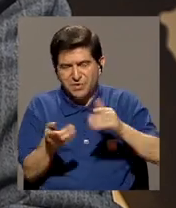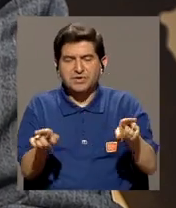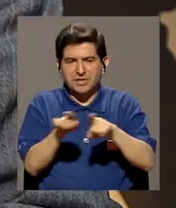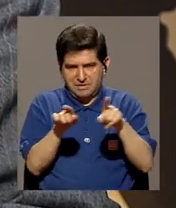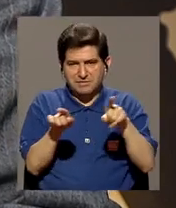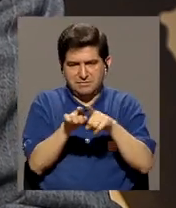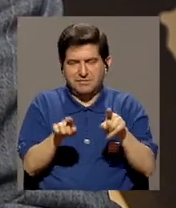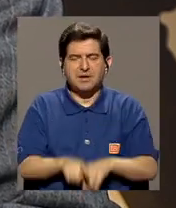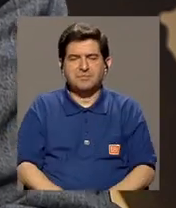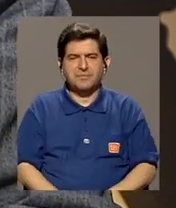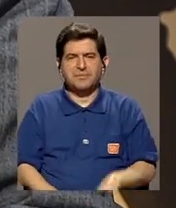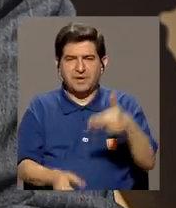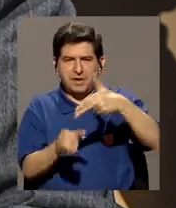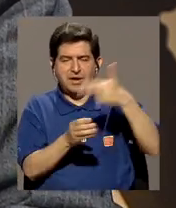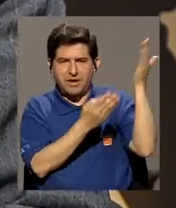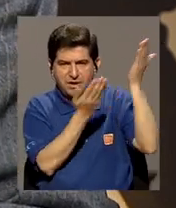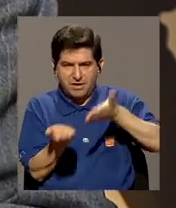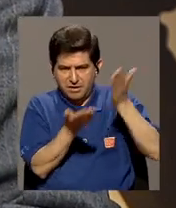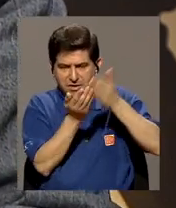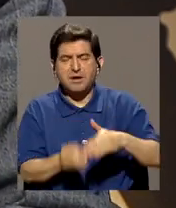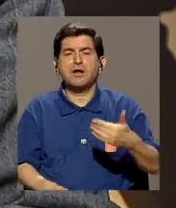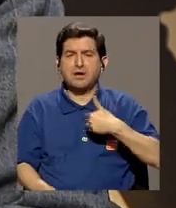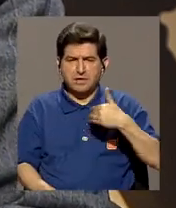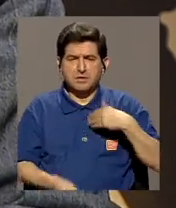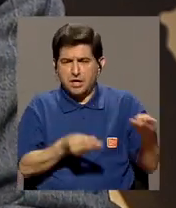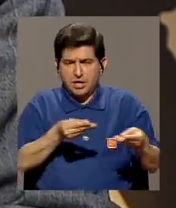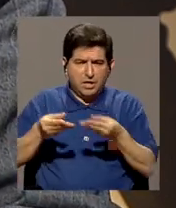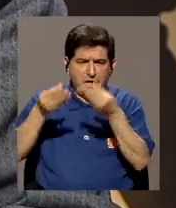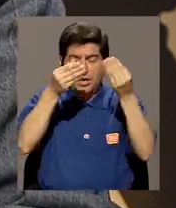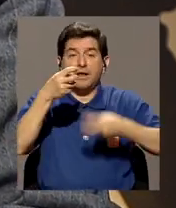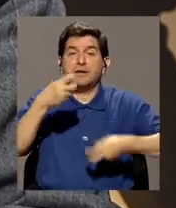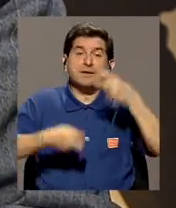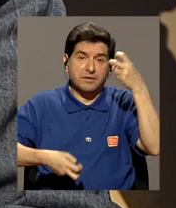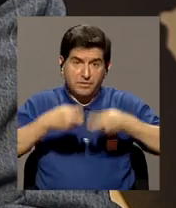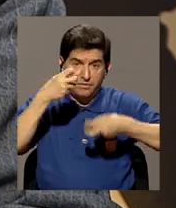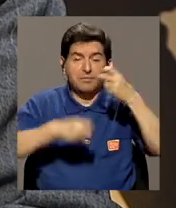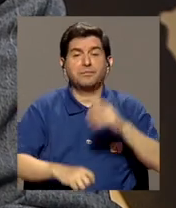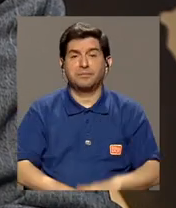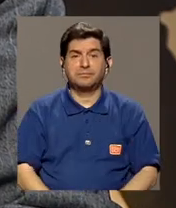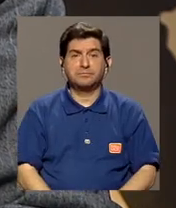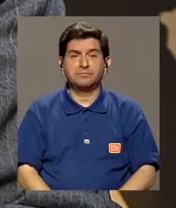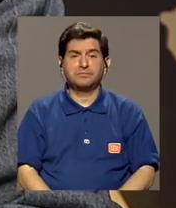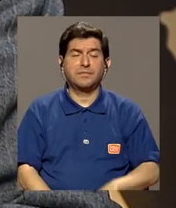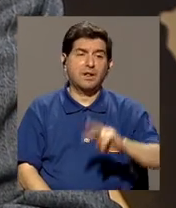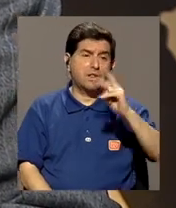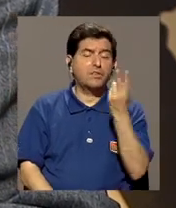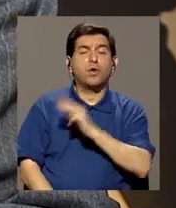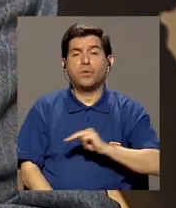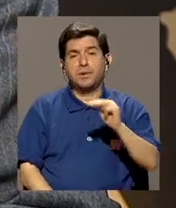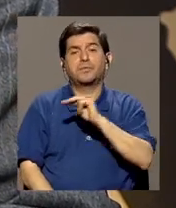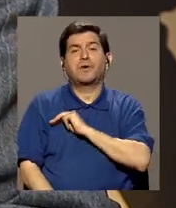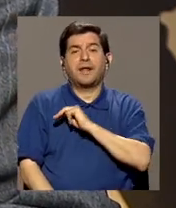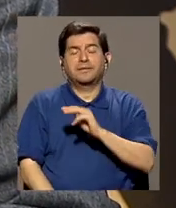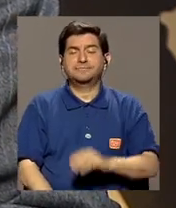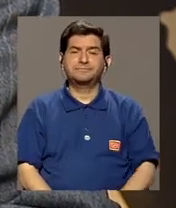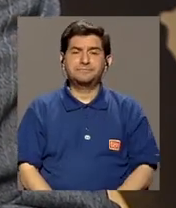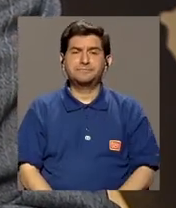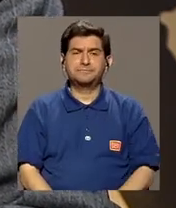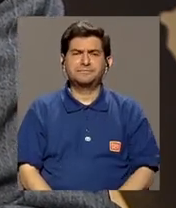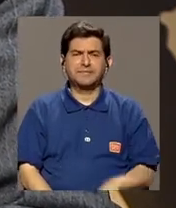también no sólo que los importados y servicios incluida también tienen emisiones ya que hay un problema de doble moral